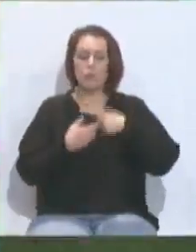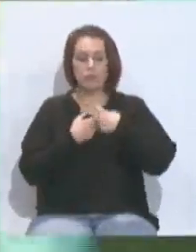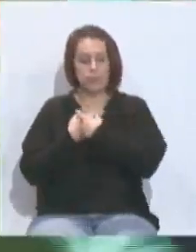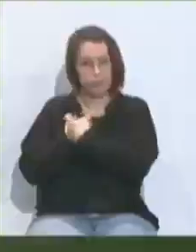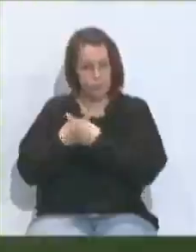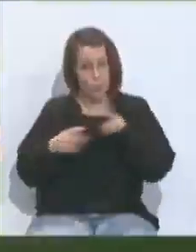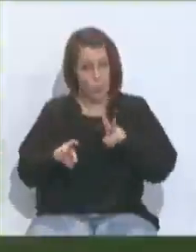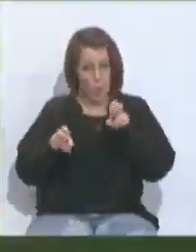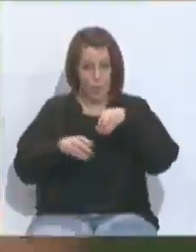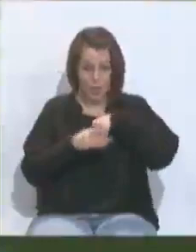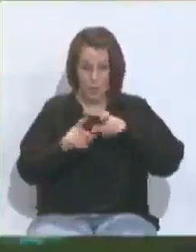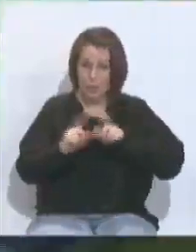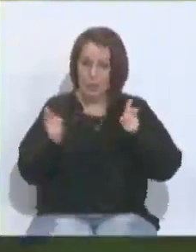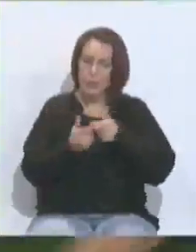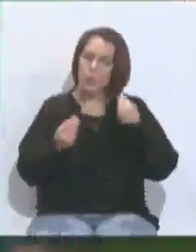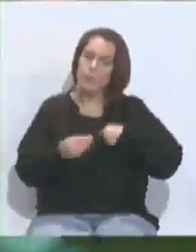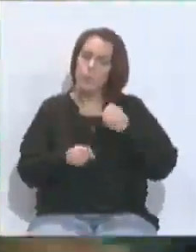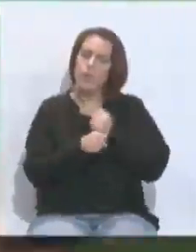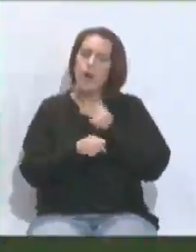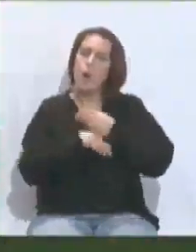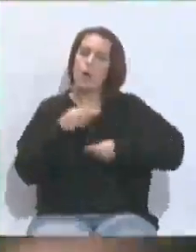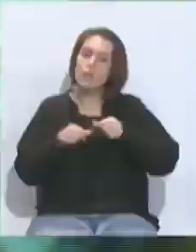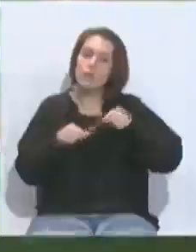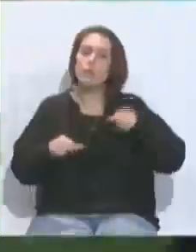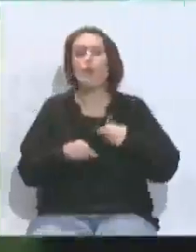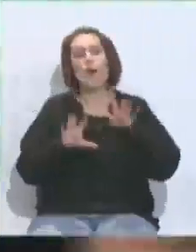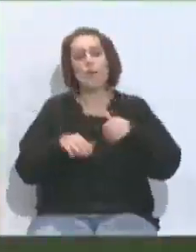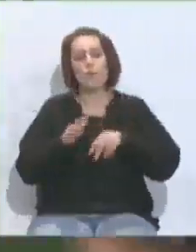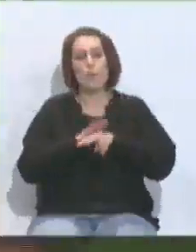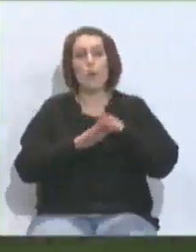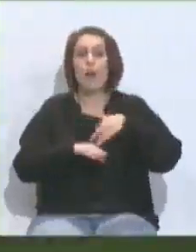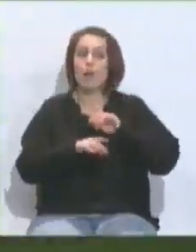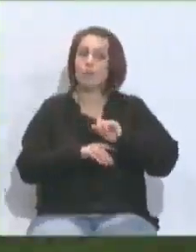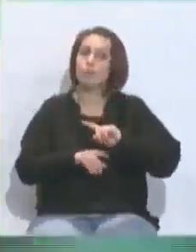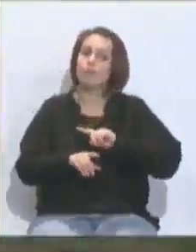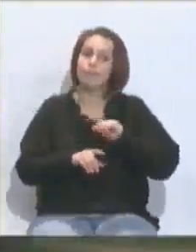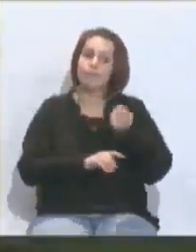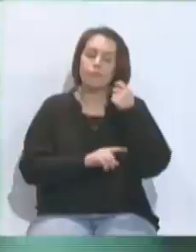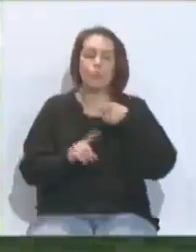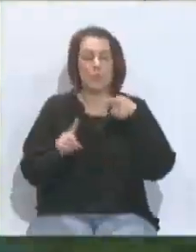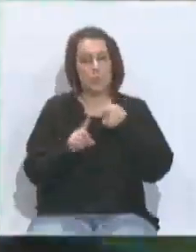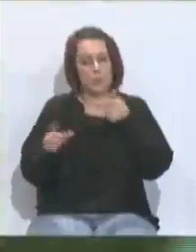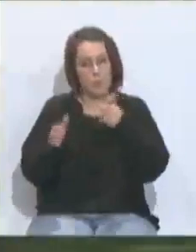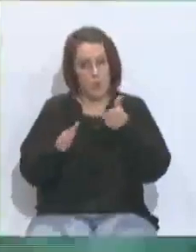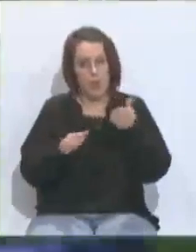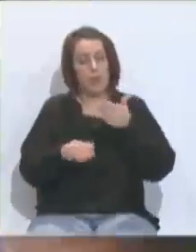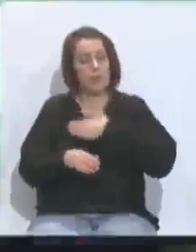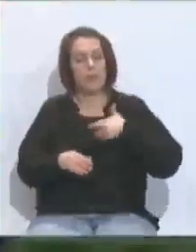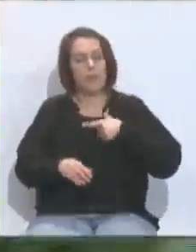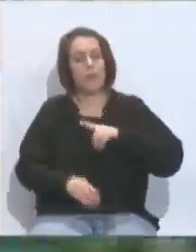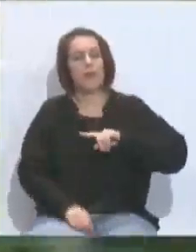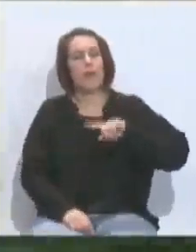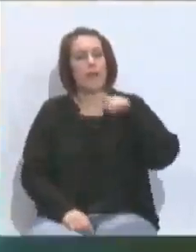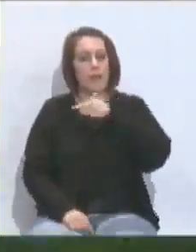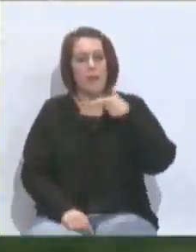incorporaciones en la plantilla son el bagaje del trabajo realizado por el Cádiz Club de Fútbol para conseguir el objetivo de la temporada, la permanencia en la Liga